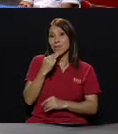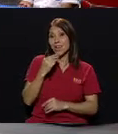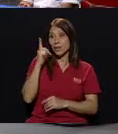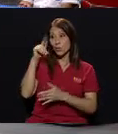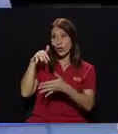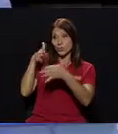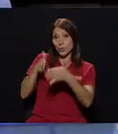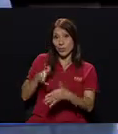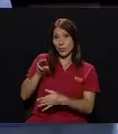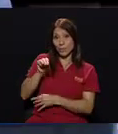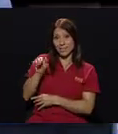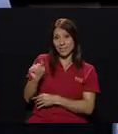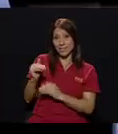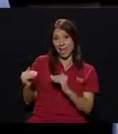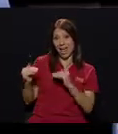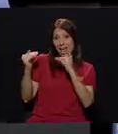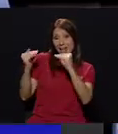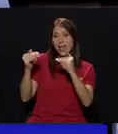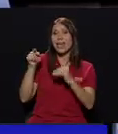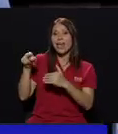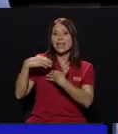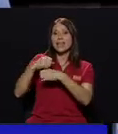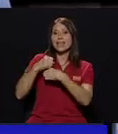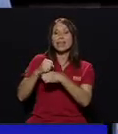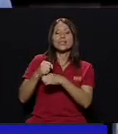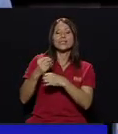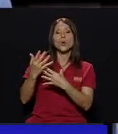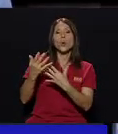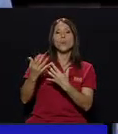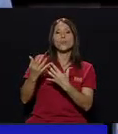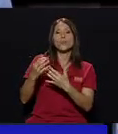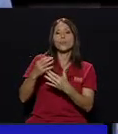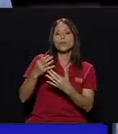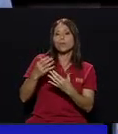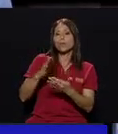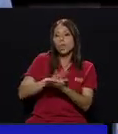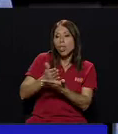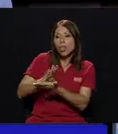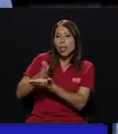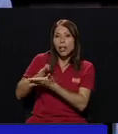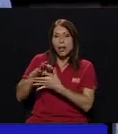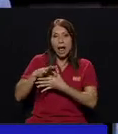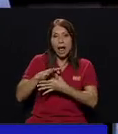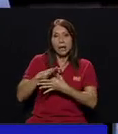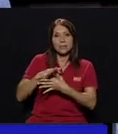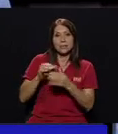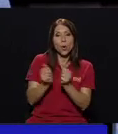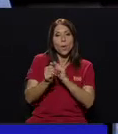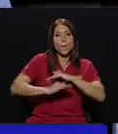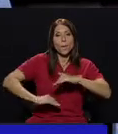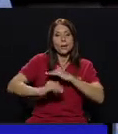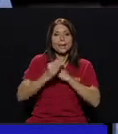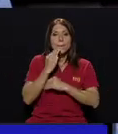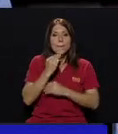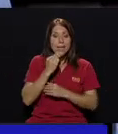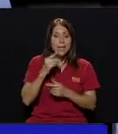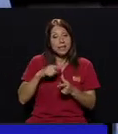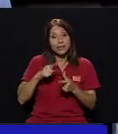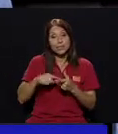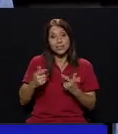un estudiante de nuestra maestría, precisamente, que hizo unas carnes a base de miel de abeja.